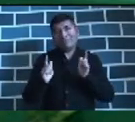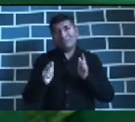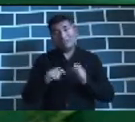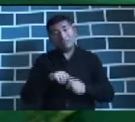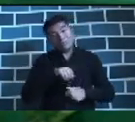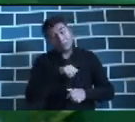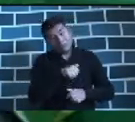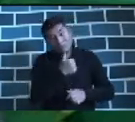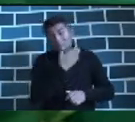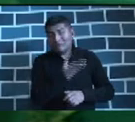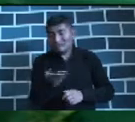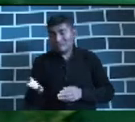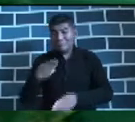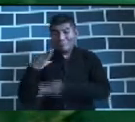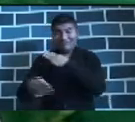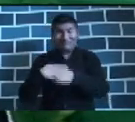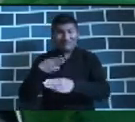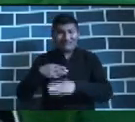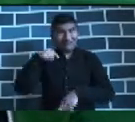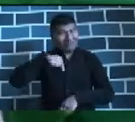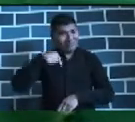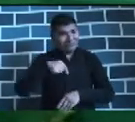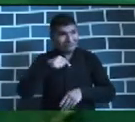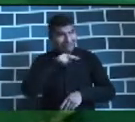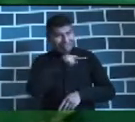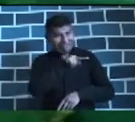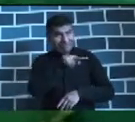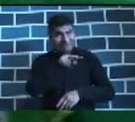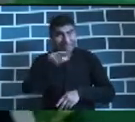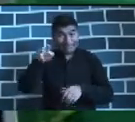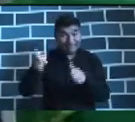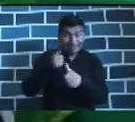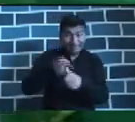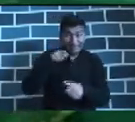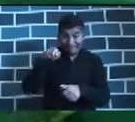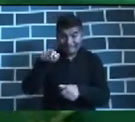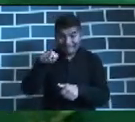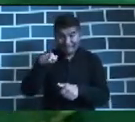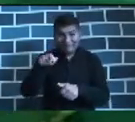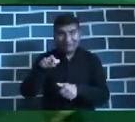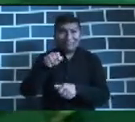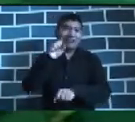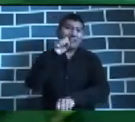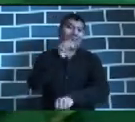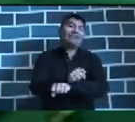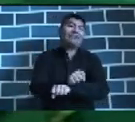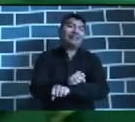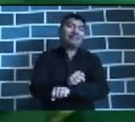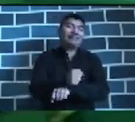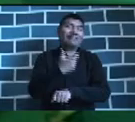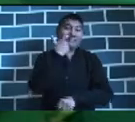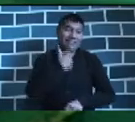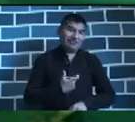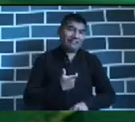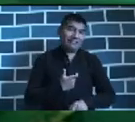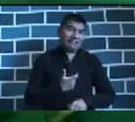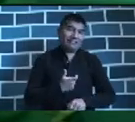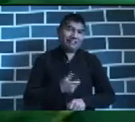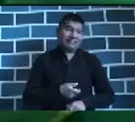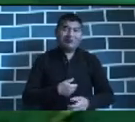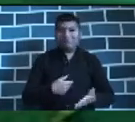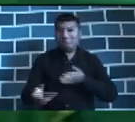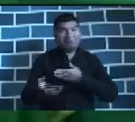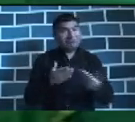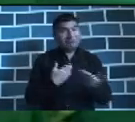cosa de este mundo que pongamos lo primero nos hace esclavos cualquier